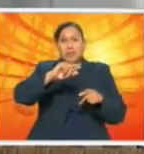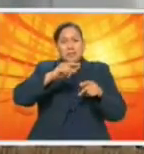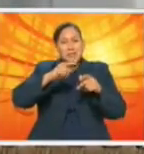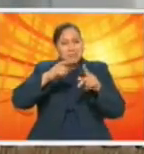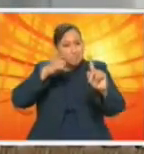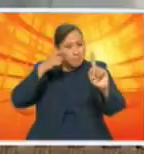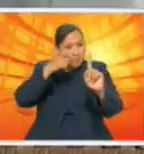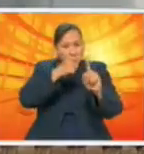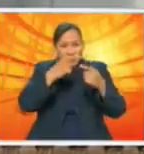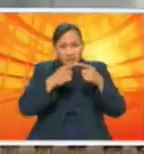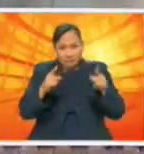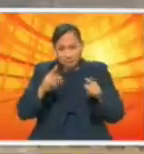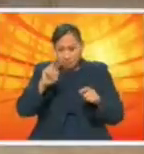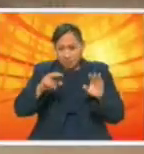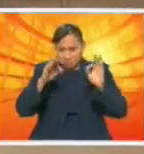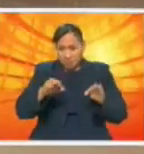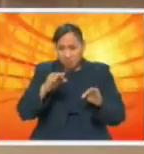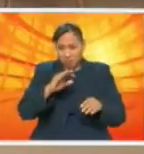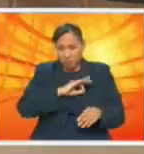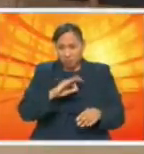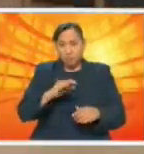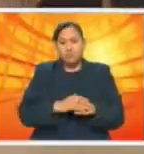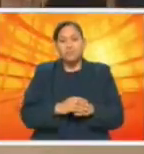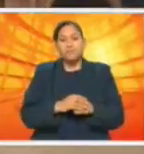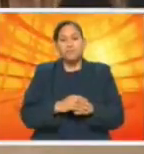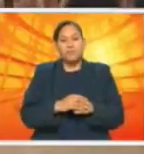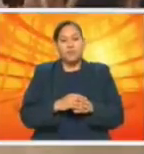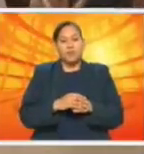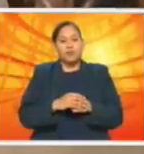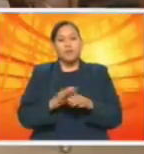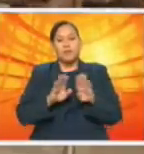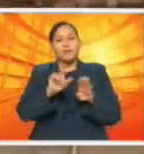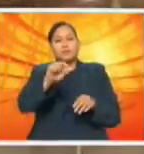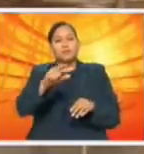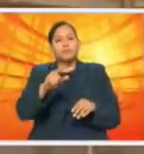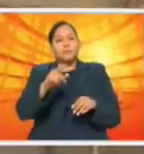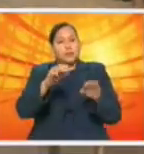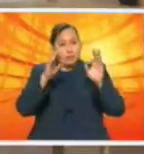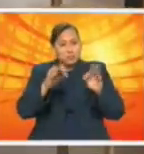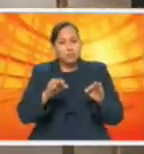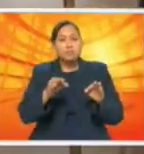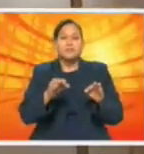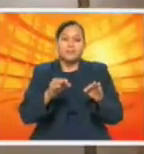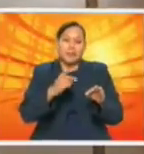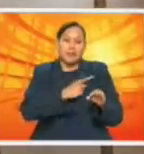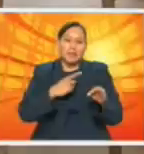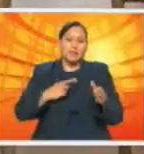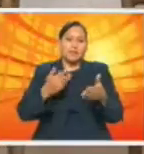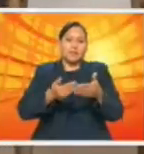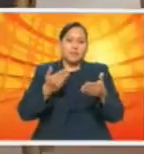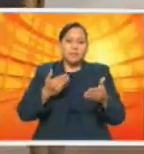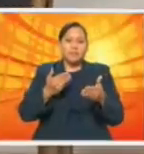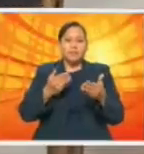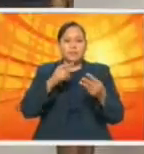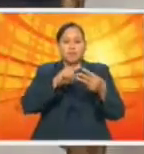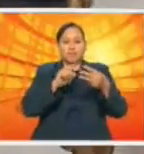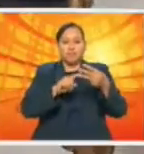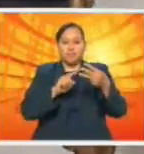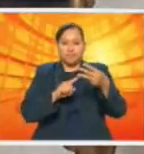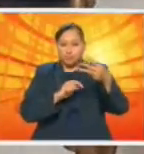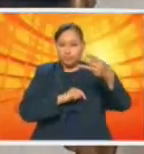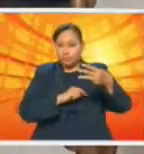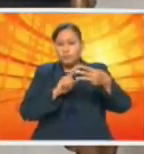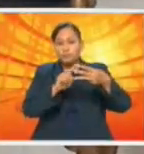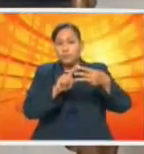funcione? Mira, para que este proceso que yo te mencioné antes funcione, como dices tú, tiene que haber se tienen que conjugar tres cosas. Tiene que